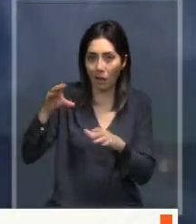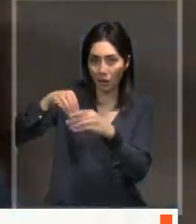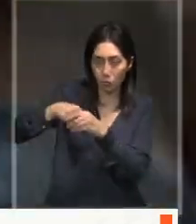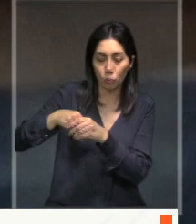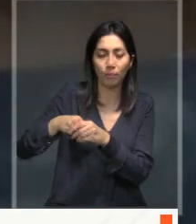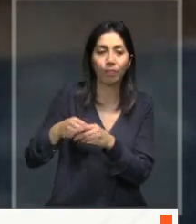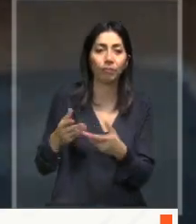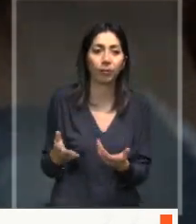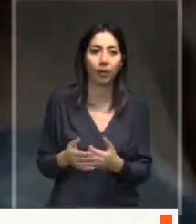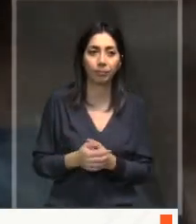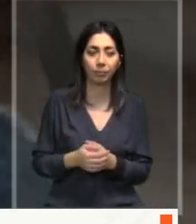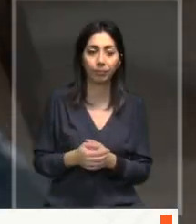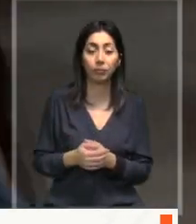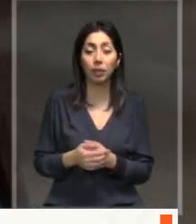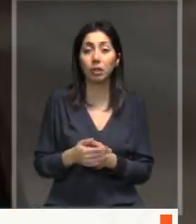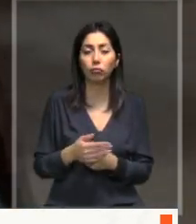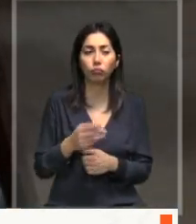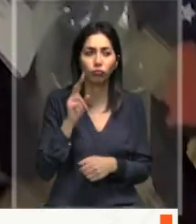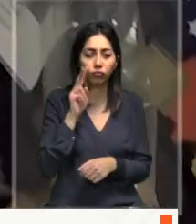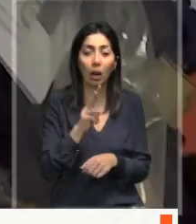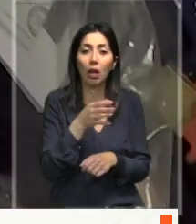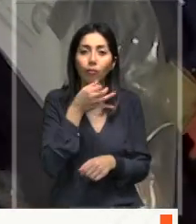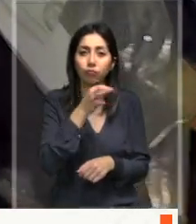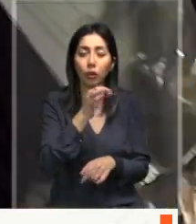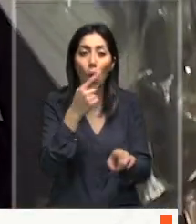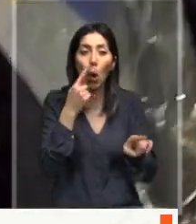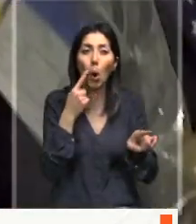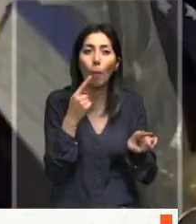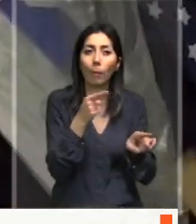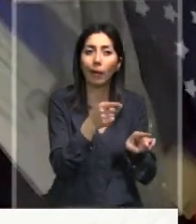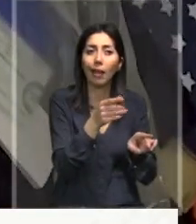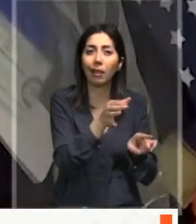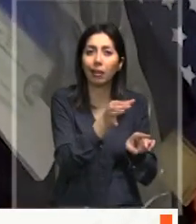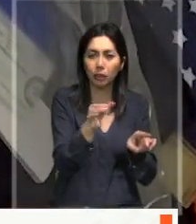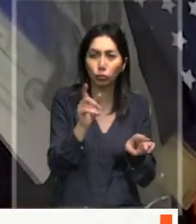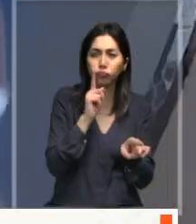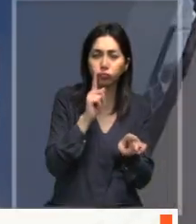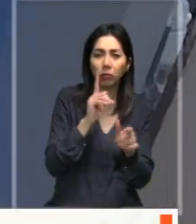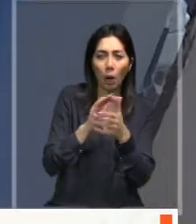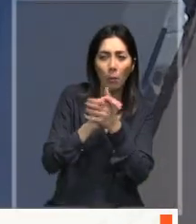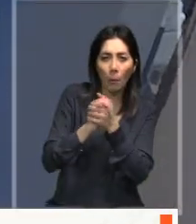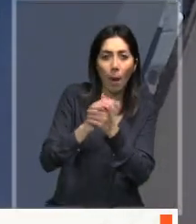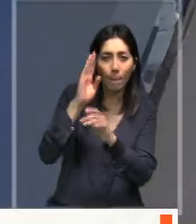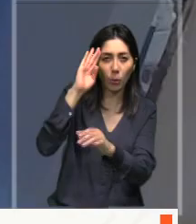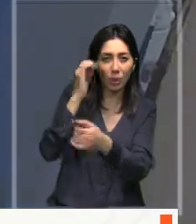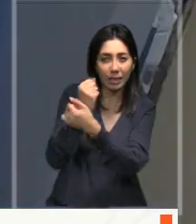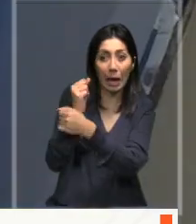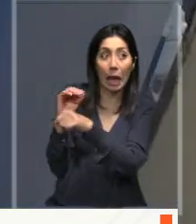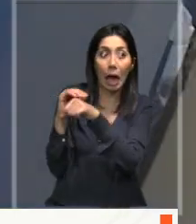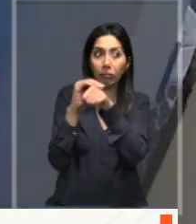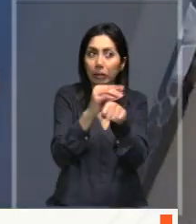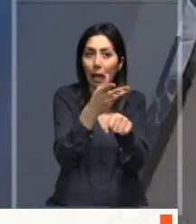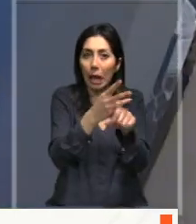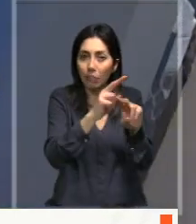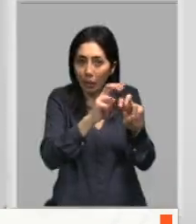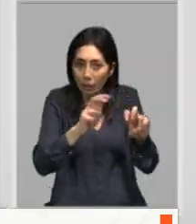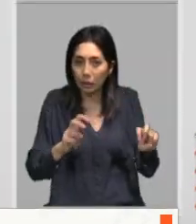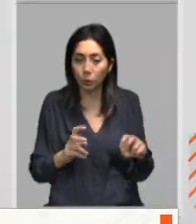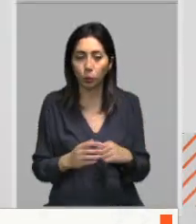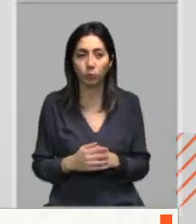la confesión de El Vengador. En ella sostiene que tenía cercanos en la policía que le advirtieron sobre la investigación en su